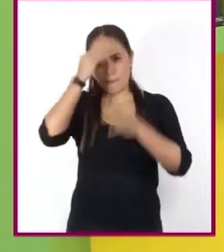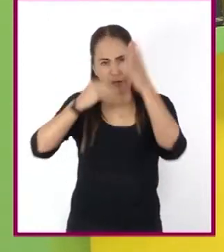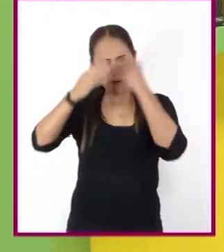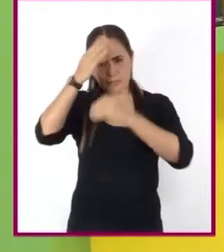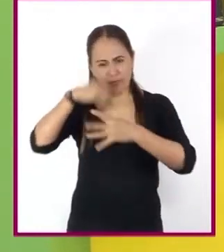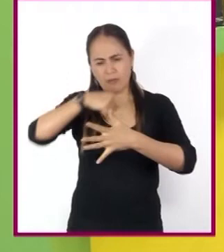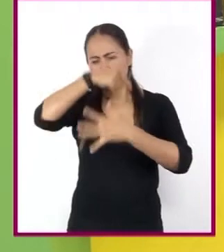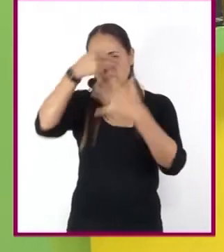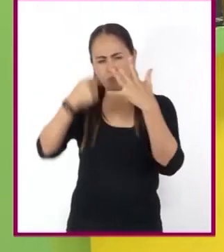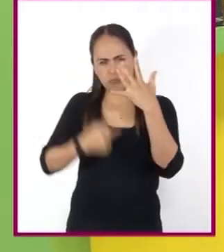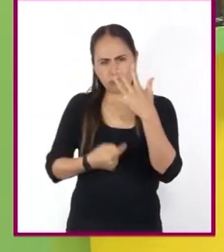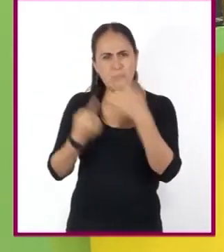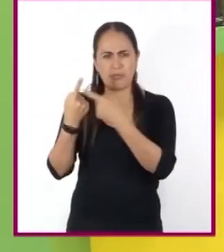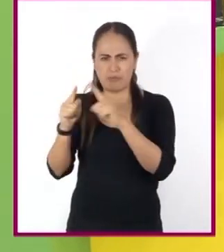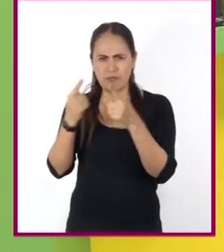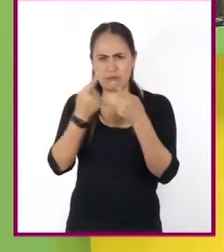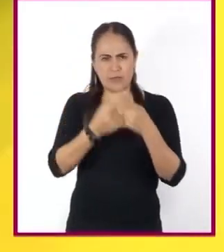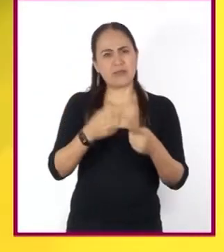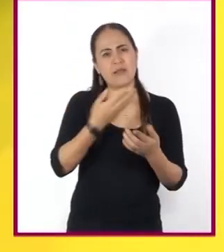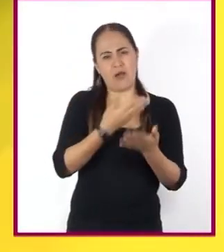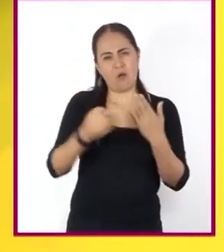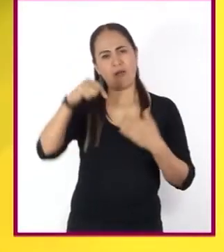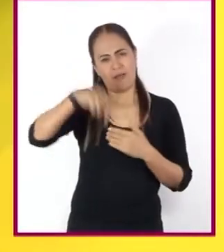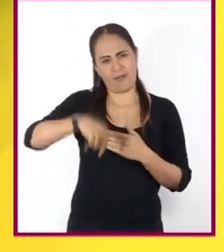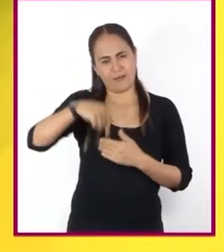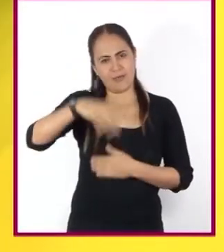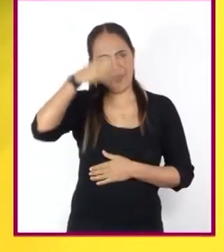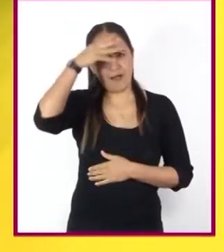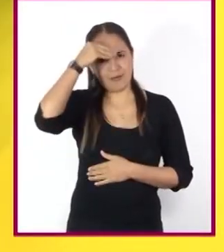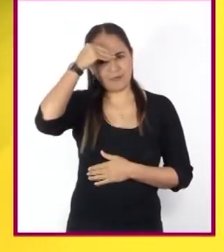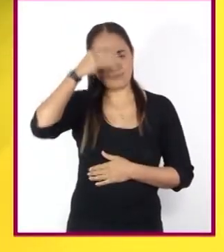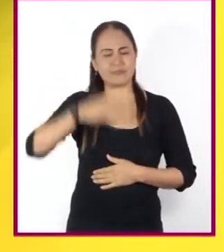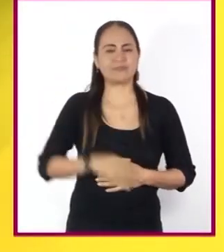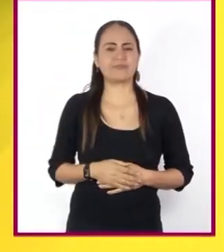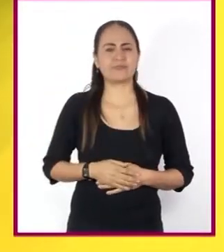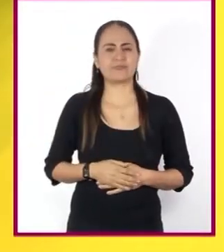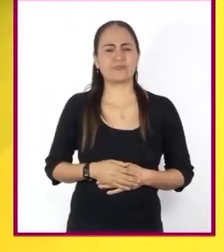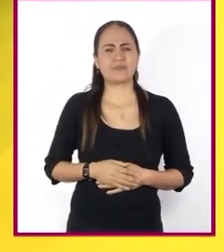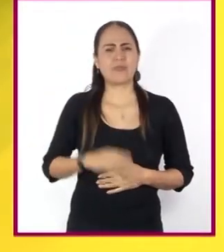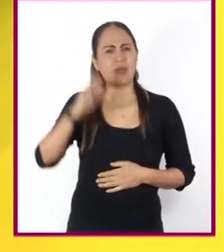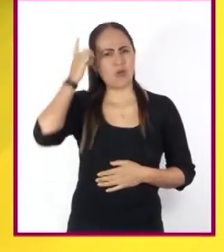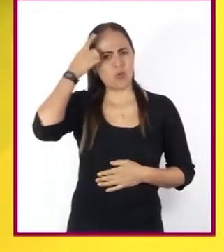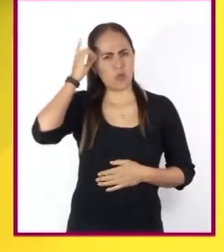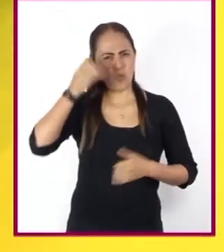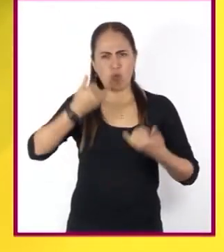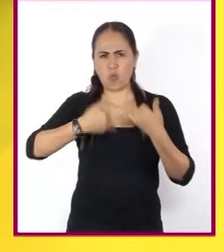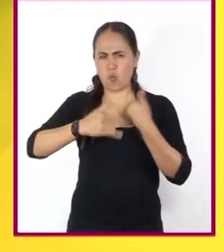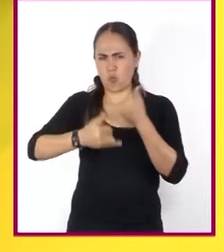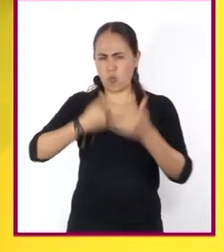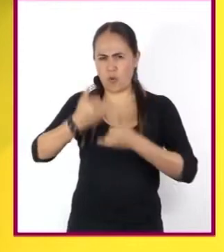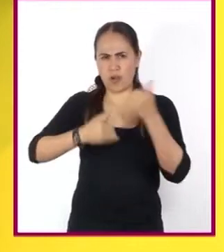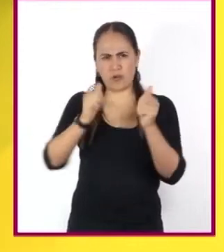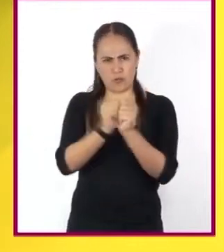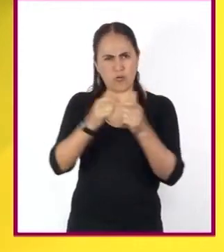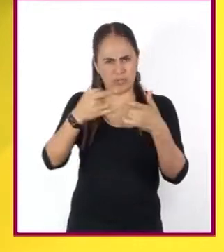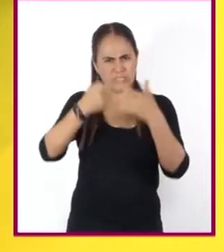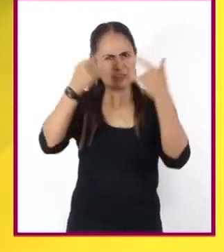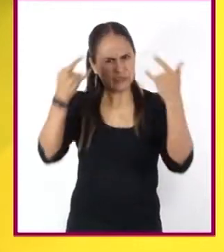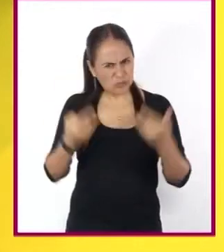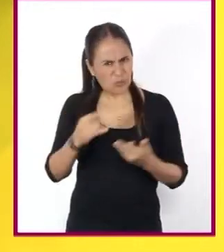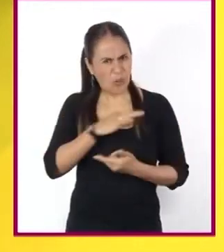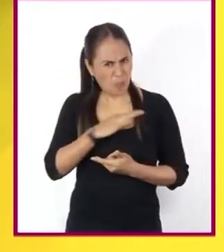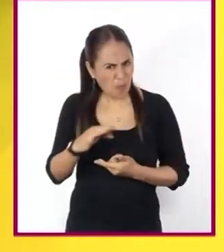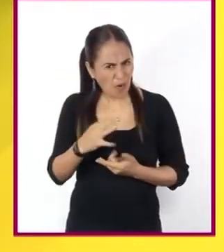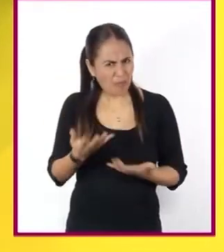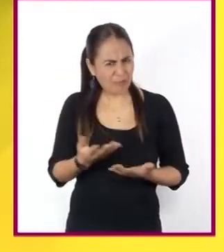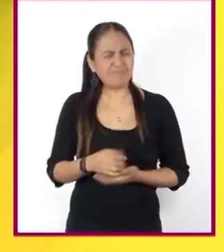historia y esta es una de ellas. ¿Se puede jugar ajedrez con contenido histórico? Vamos a intentarlo